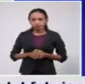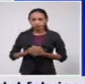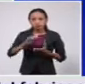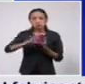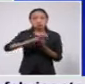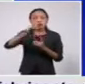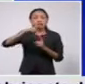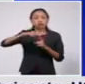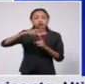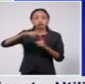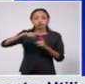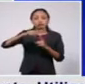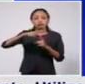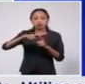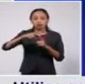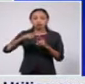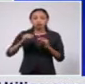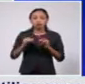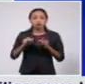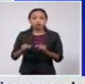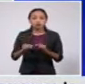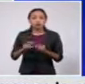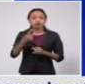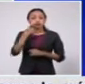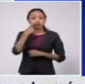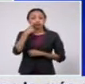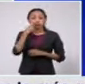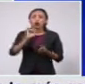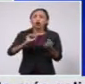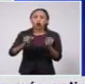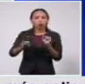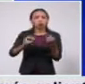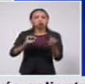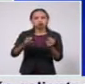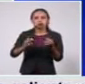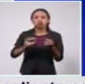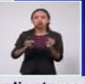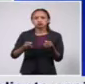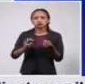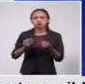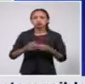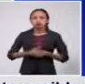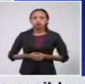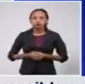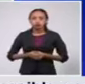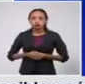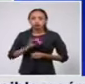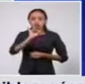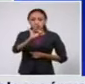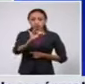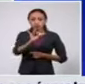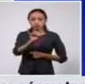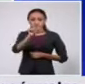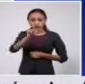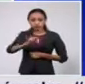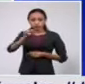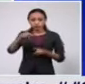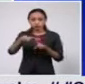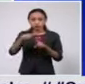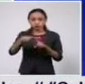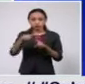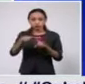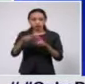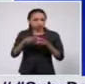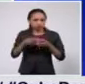Matanzas, que sigue evidenciando un control de la pandemia, con 7 casos autóctonos diagnosticados